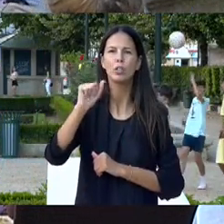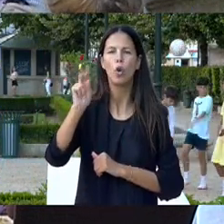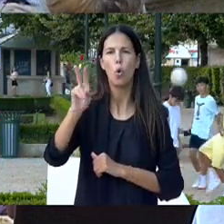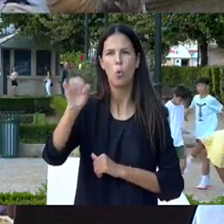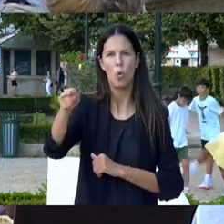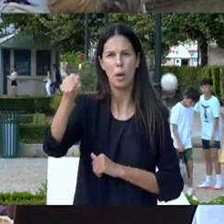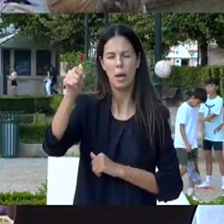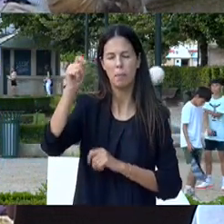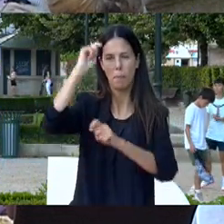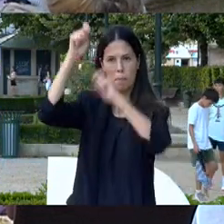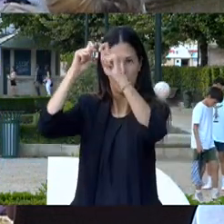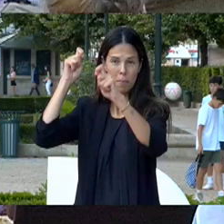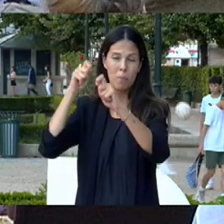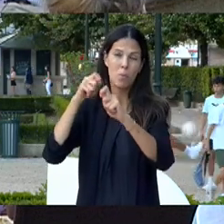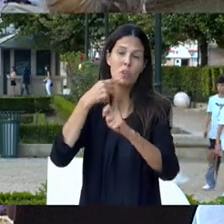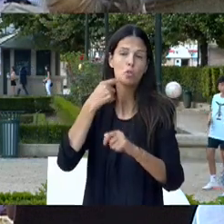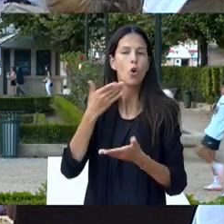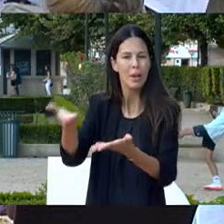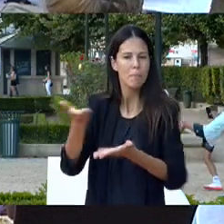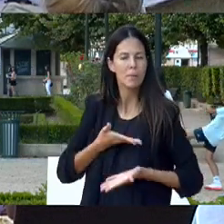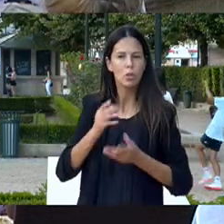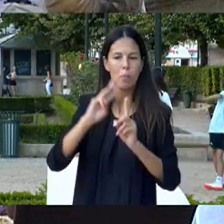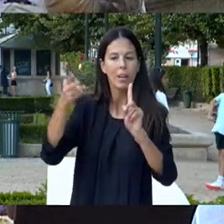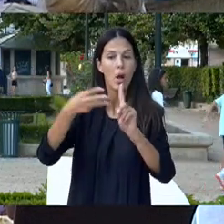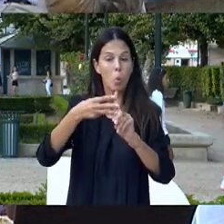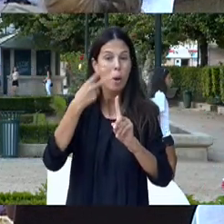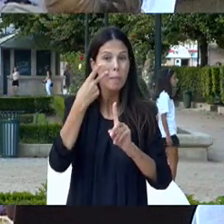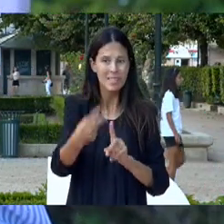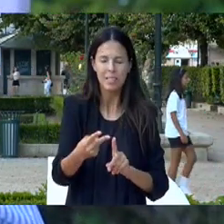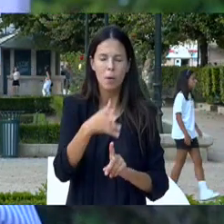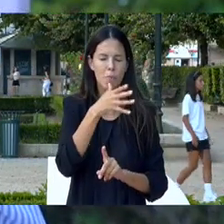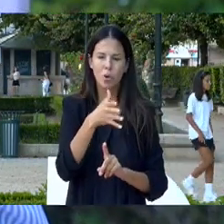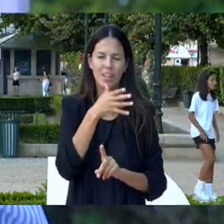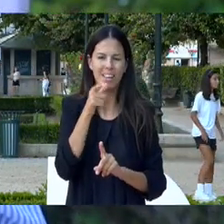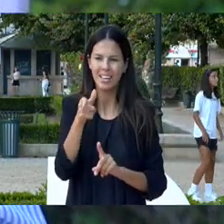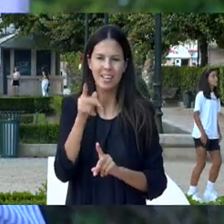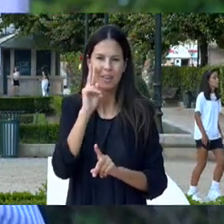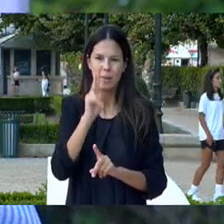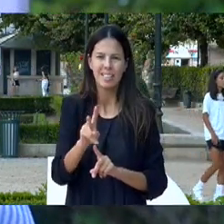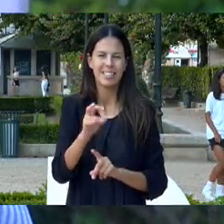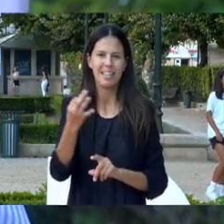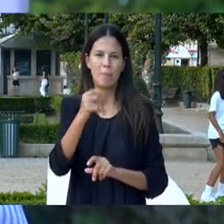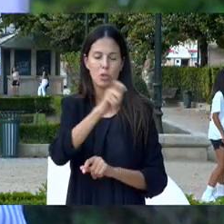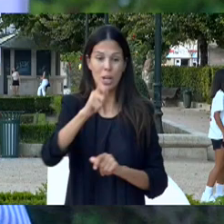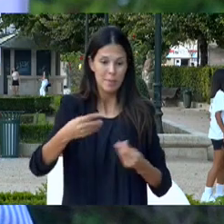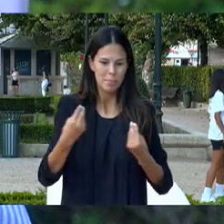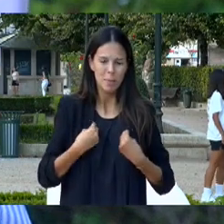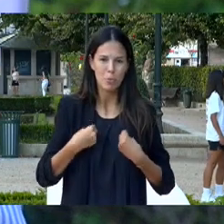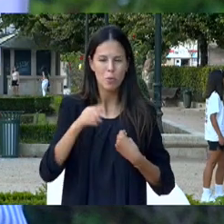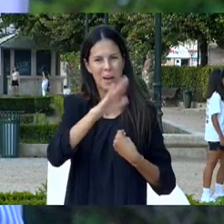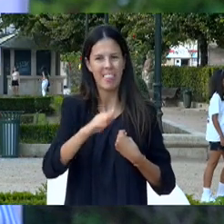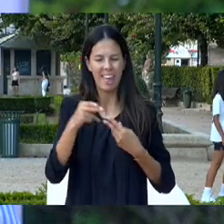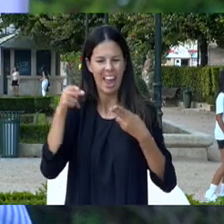Pamplona, invítovos a que visitedes a páxina web, porque aquilo era ter enterrados en vida a aqueles